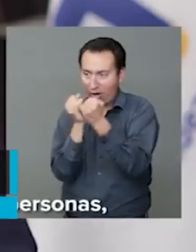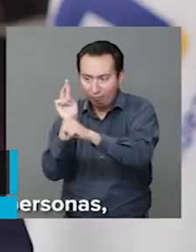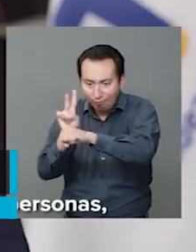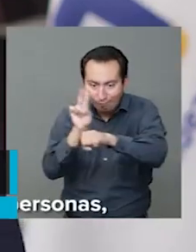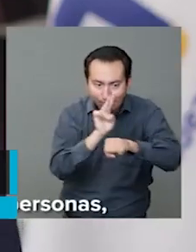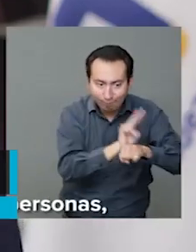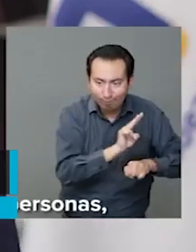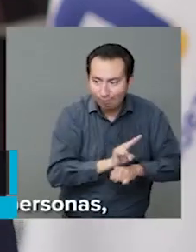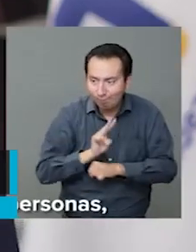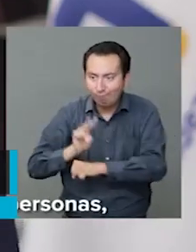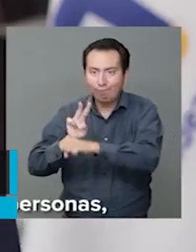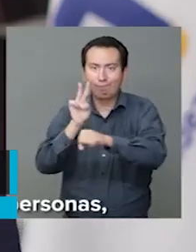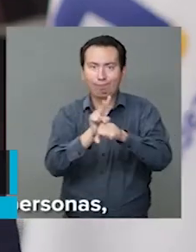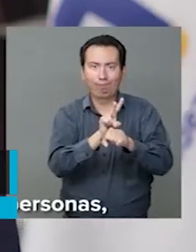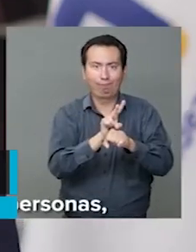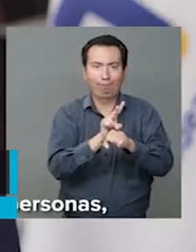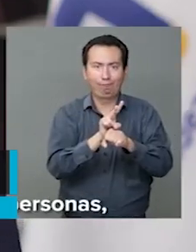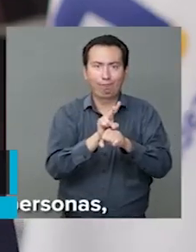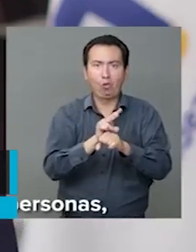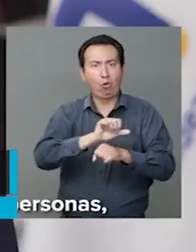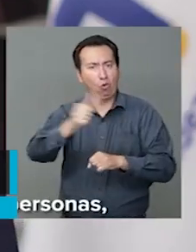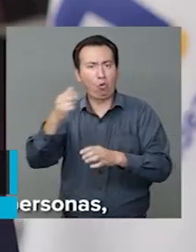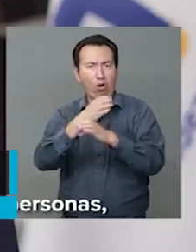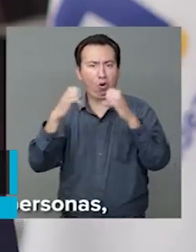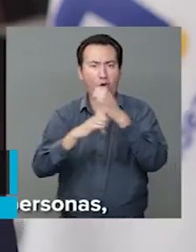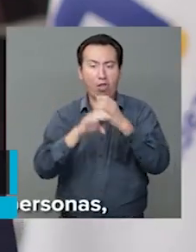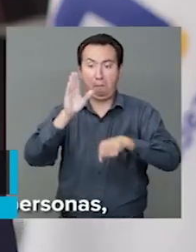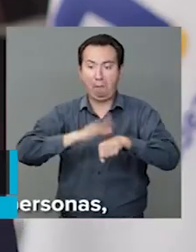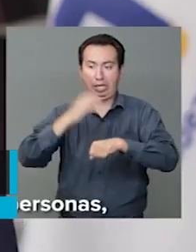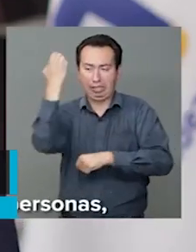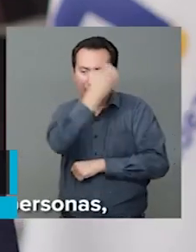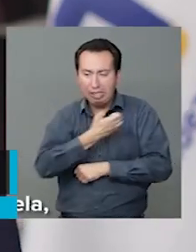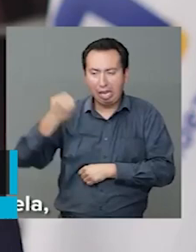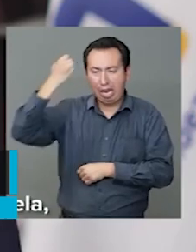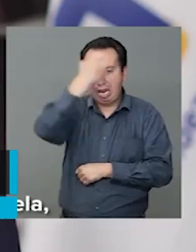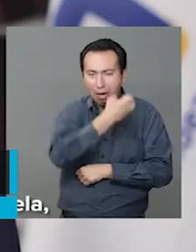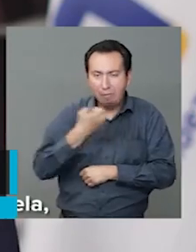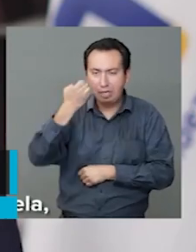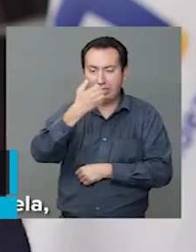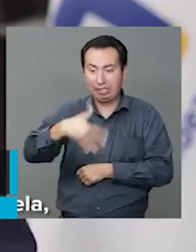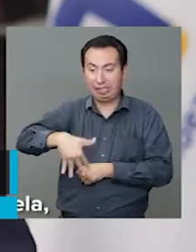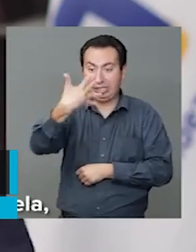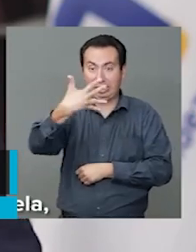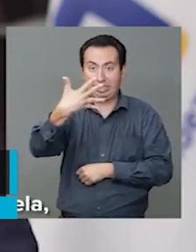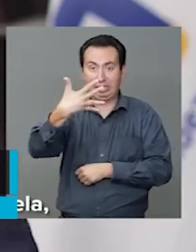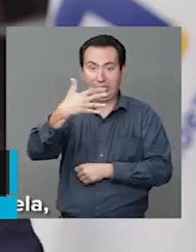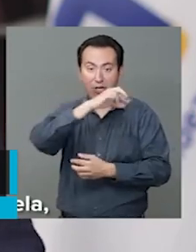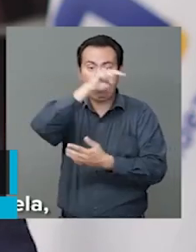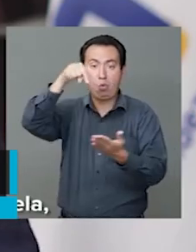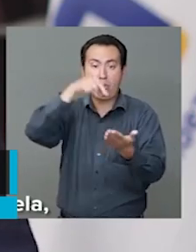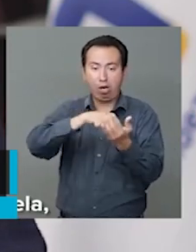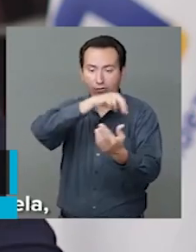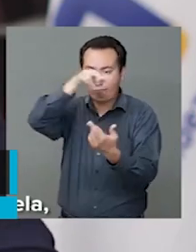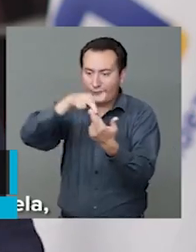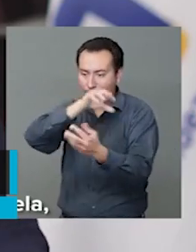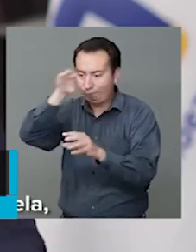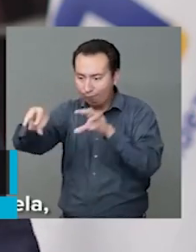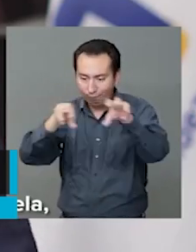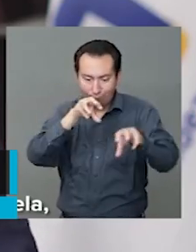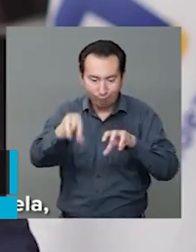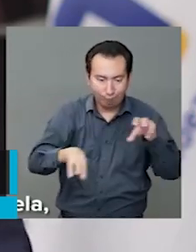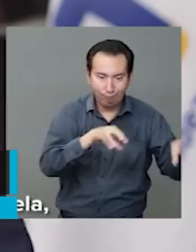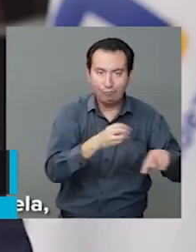incluso hemos sido más allá por ejemplo para hacer las pruebas a más personas hemos instalado 15 unidades de vigilancia